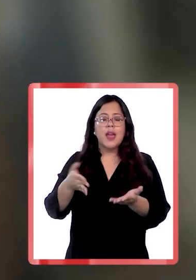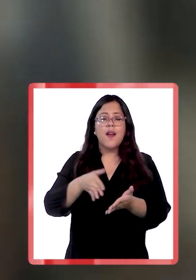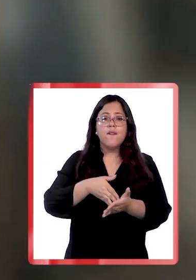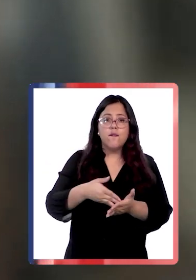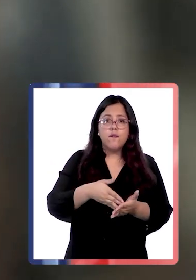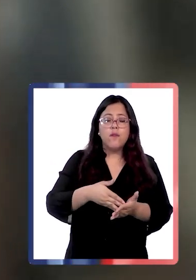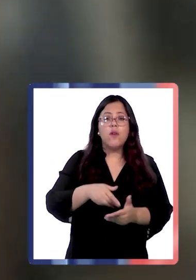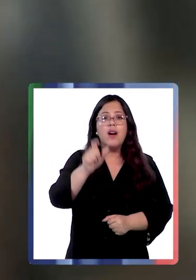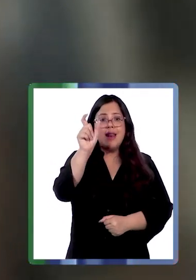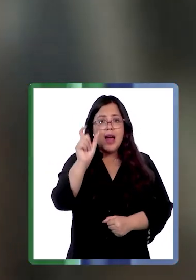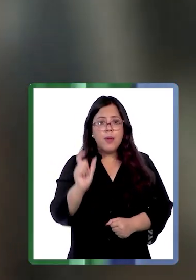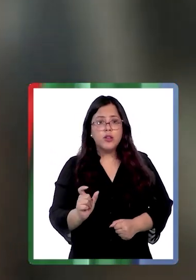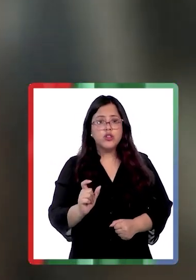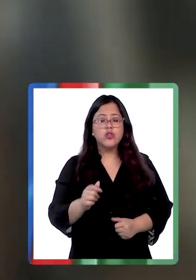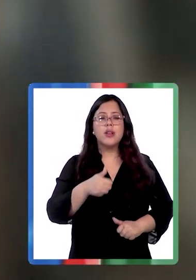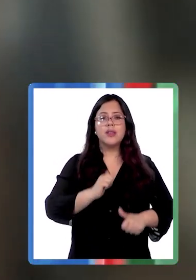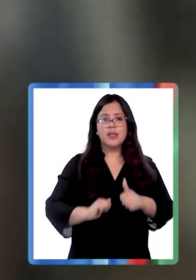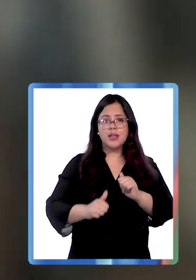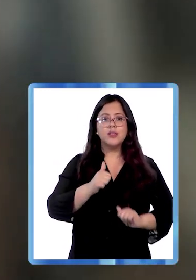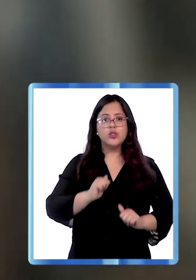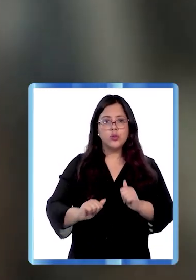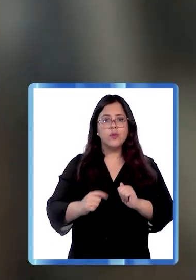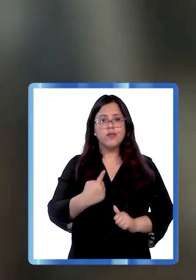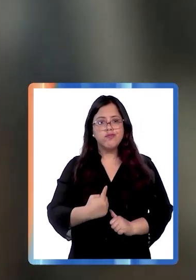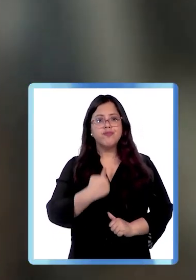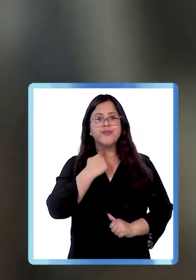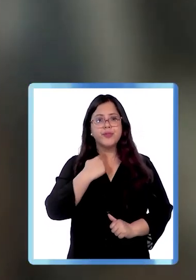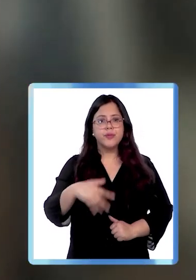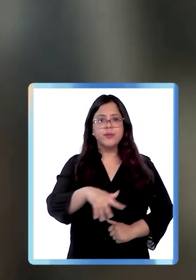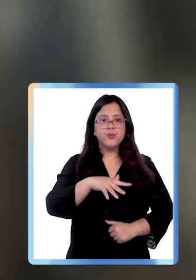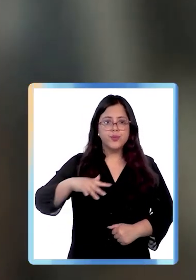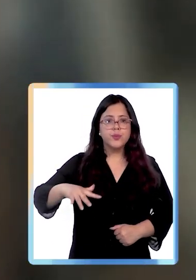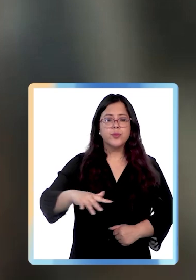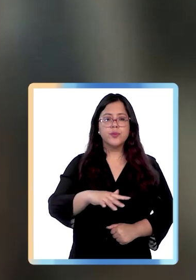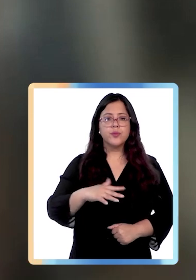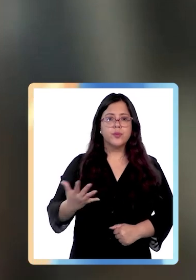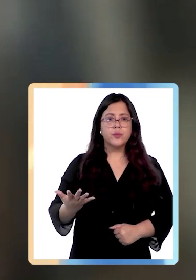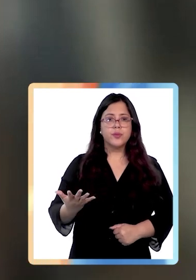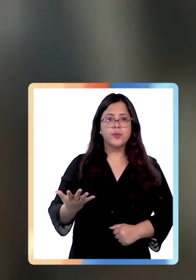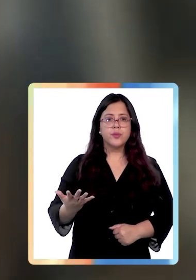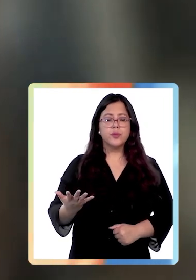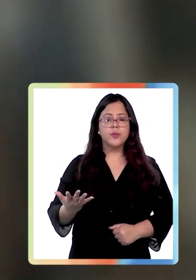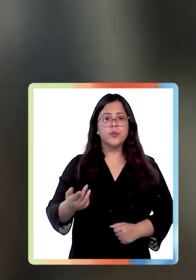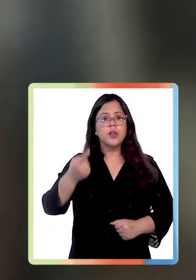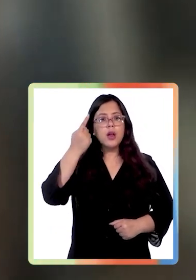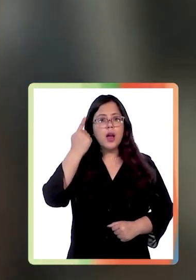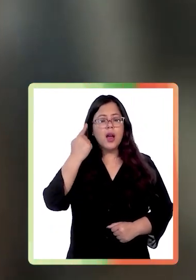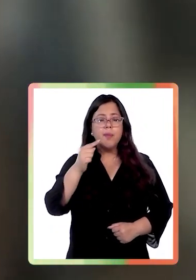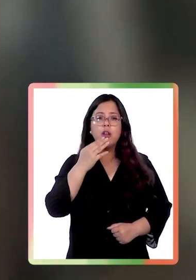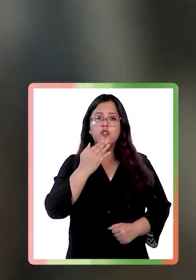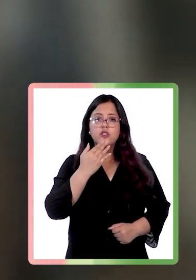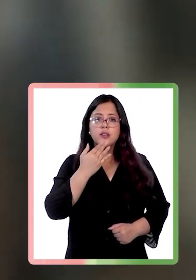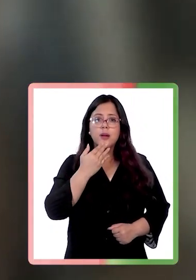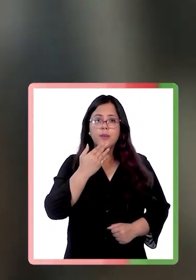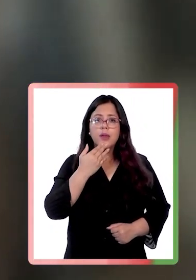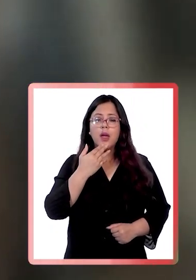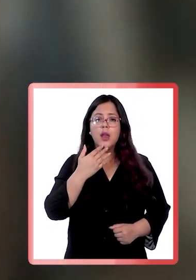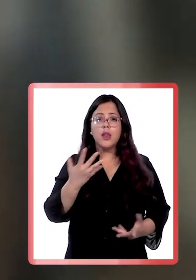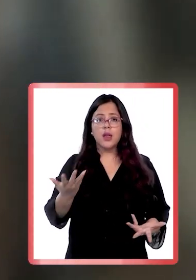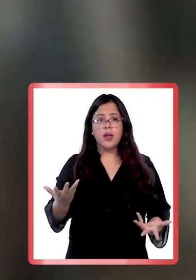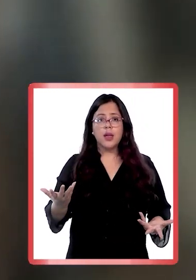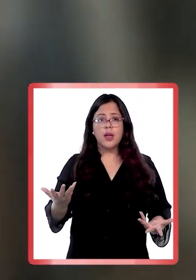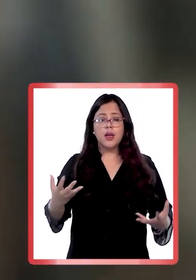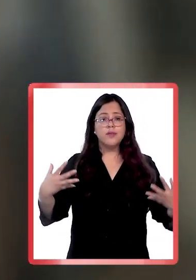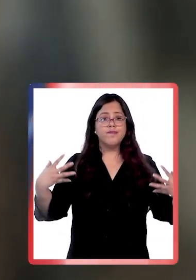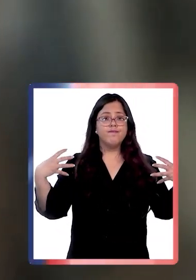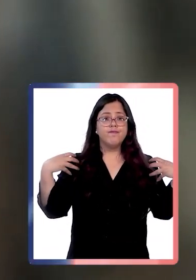la vulneración principal es en la persona que sufre, ¿cierto?, del hecho que lo vulnera, pero finalmente